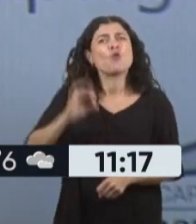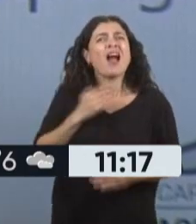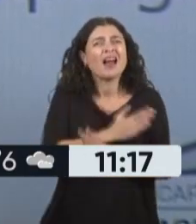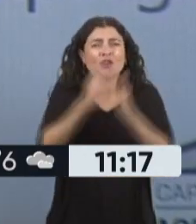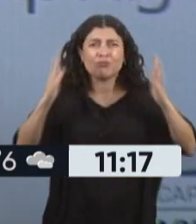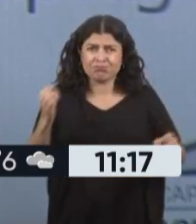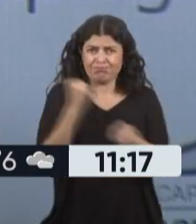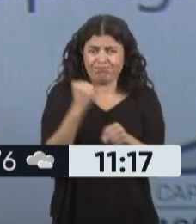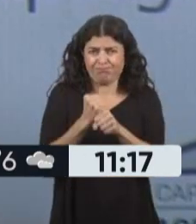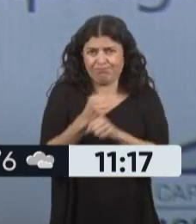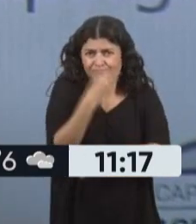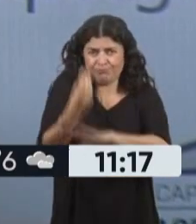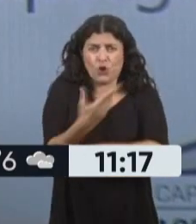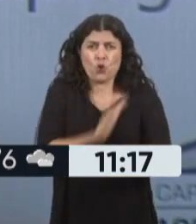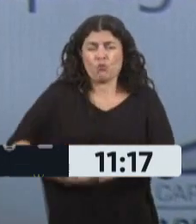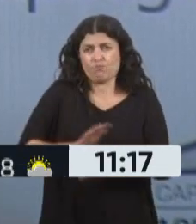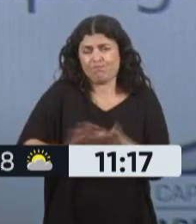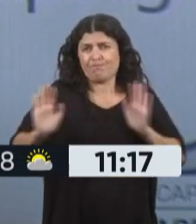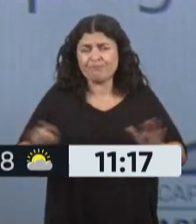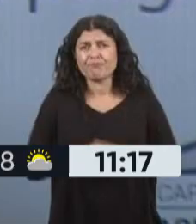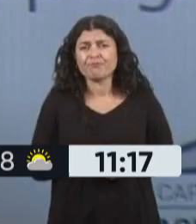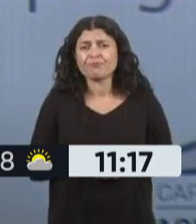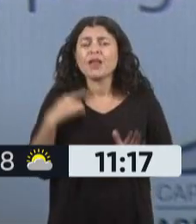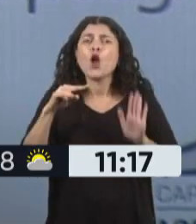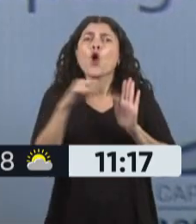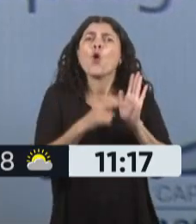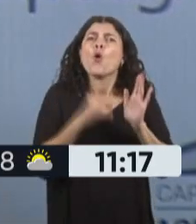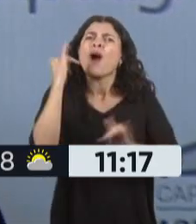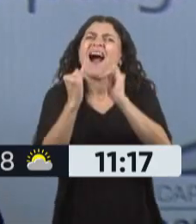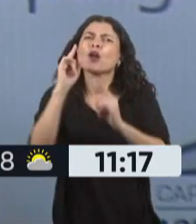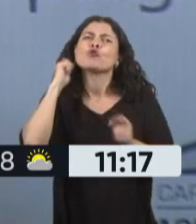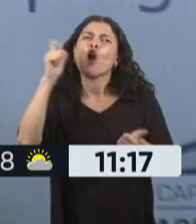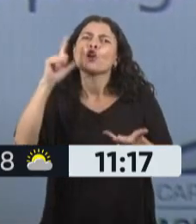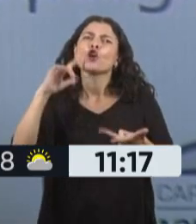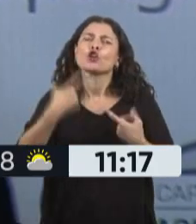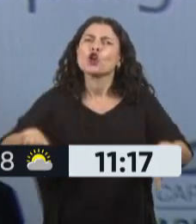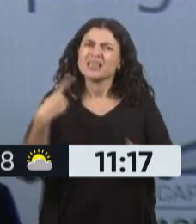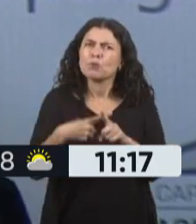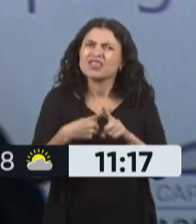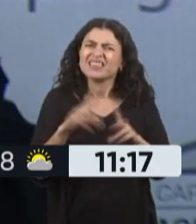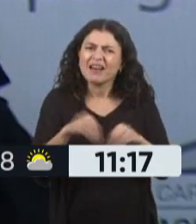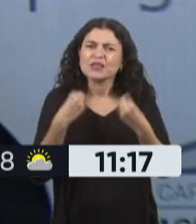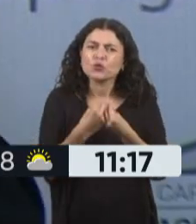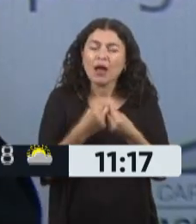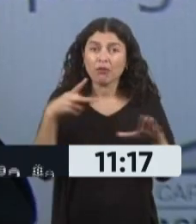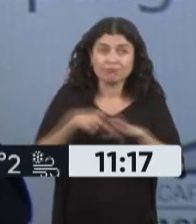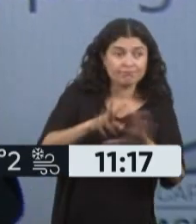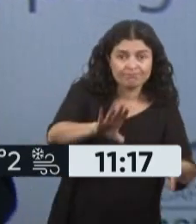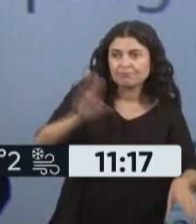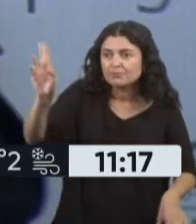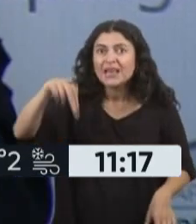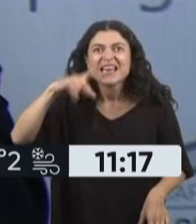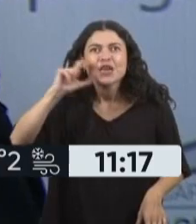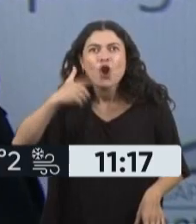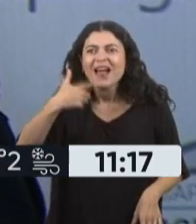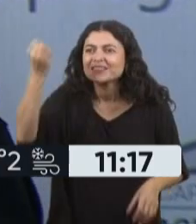que pasaré a enumerar algunos de ellos. Digo, porque es interesante, ¿no? Porque, ¿qué tal, Nicolás? ¿Cómo estás?